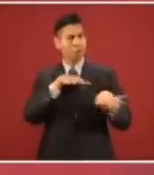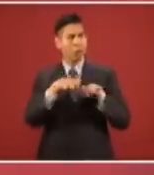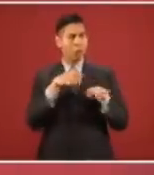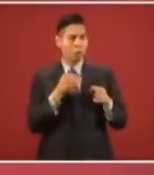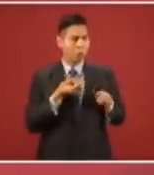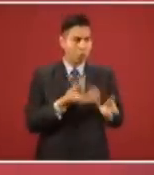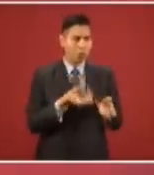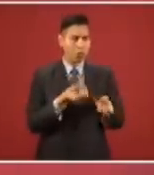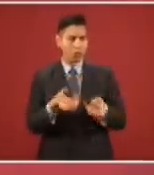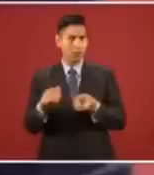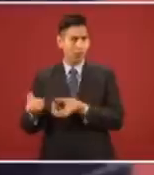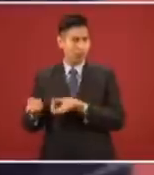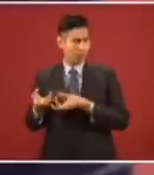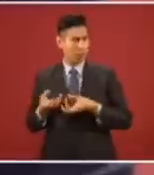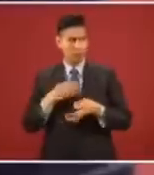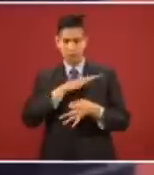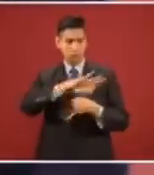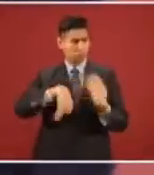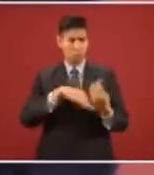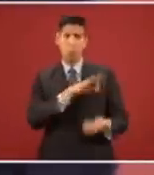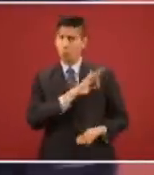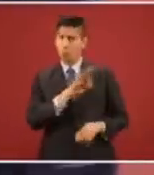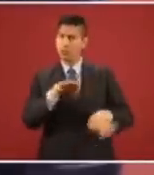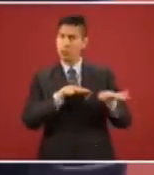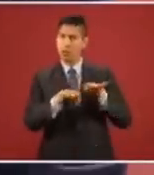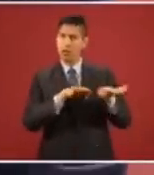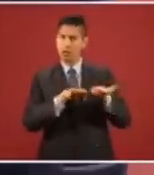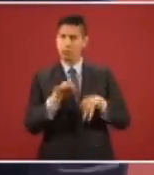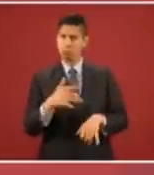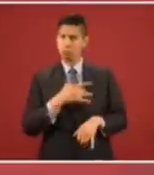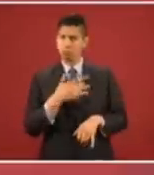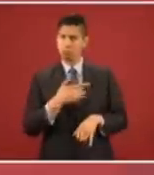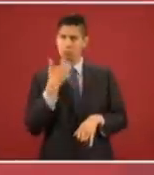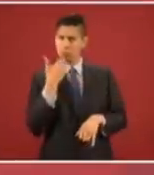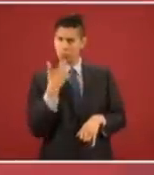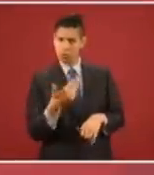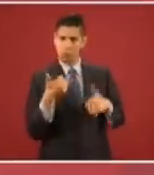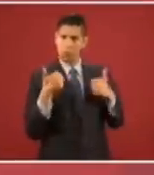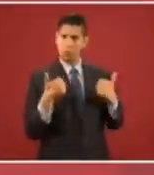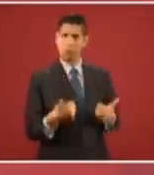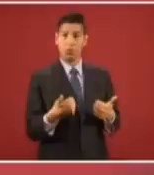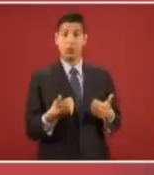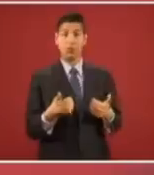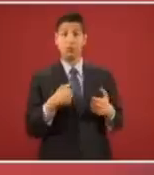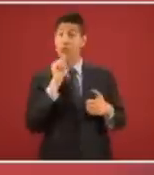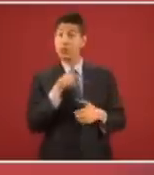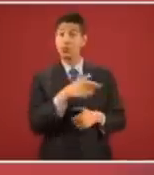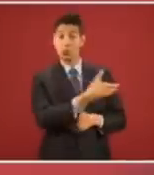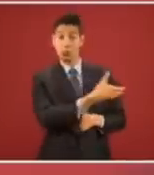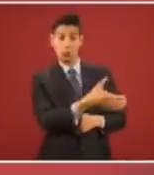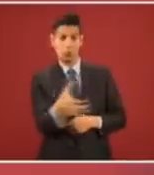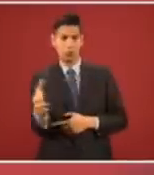que se tengan empleos y haya bienestar en las comunidades, en los pueblos de